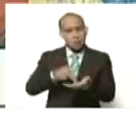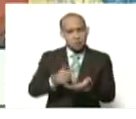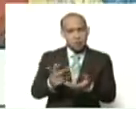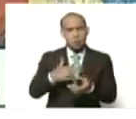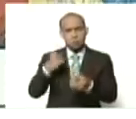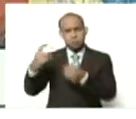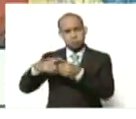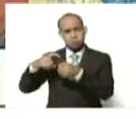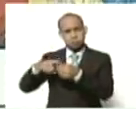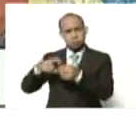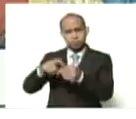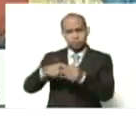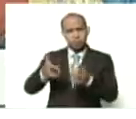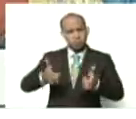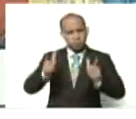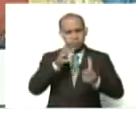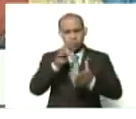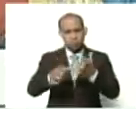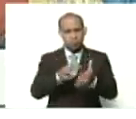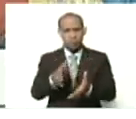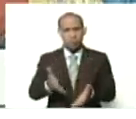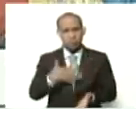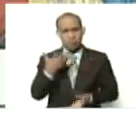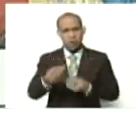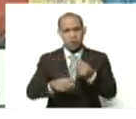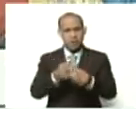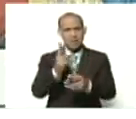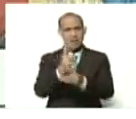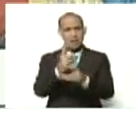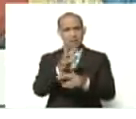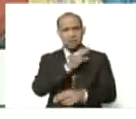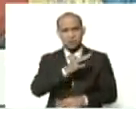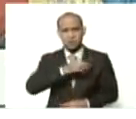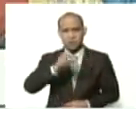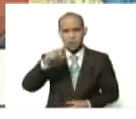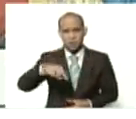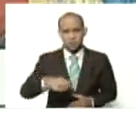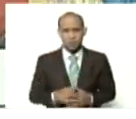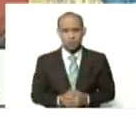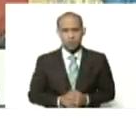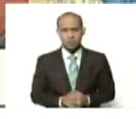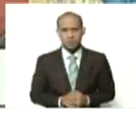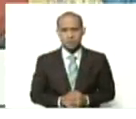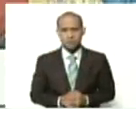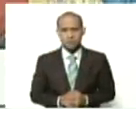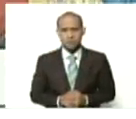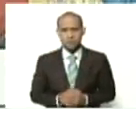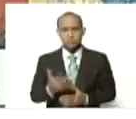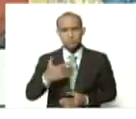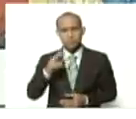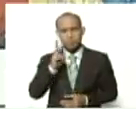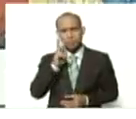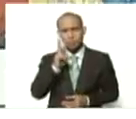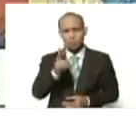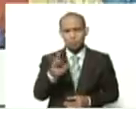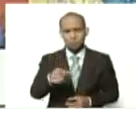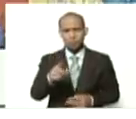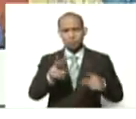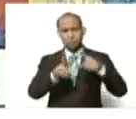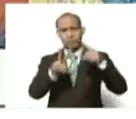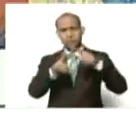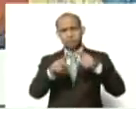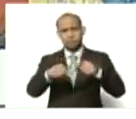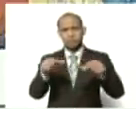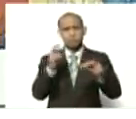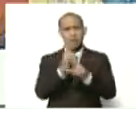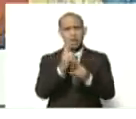los medios de comunicación comunitarios y redes sociales. Amar, que yo pudiera transmitir este programa en mis redes